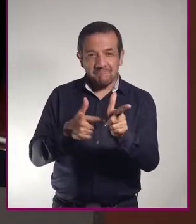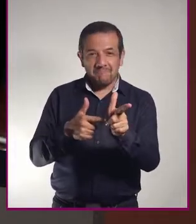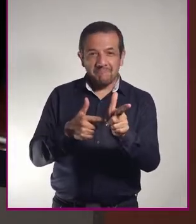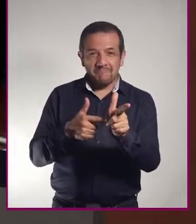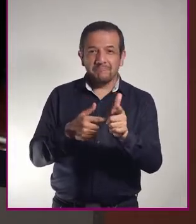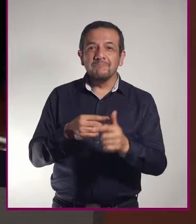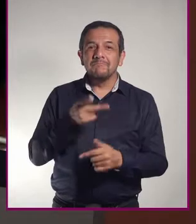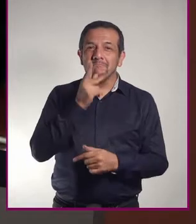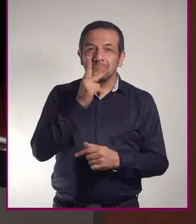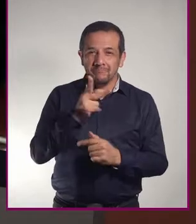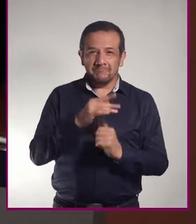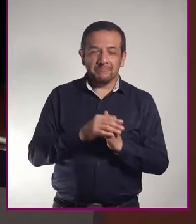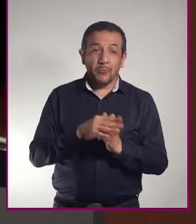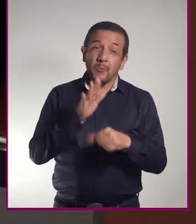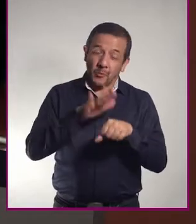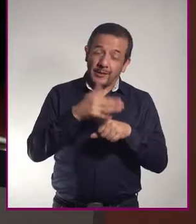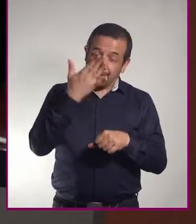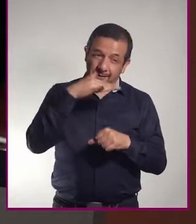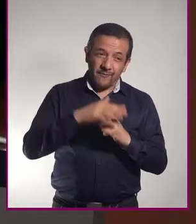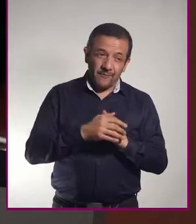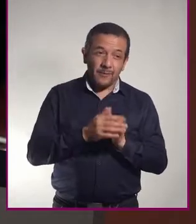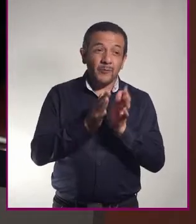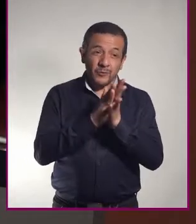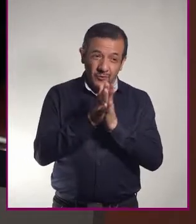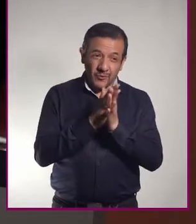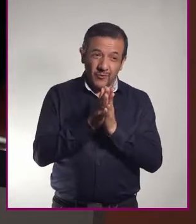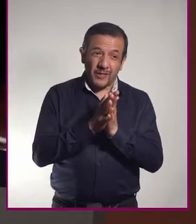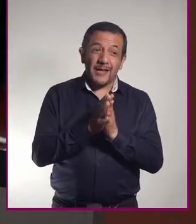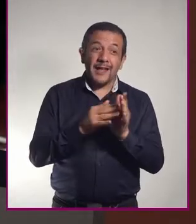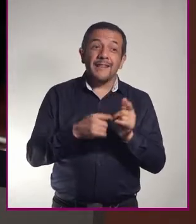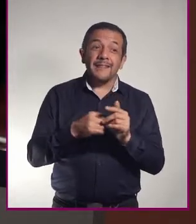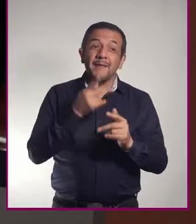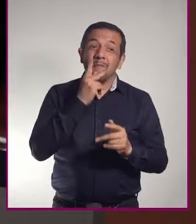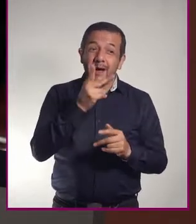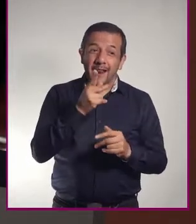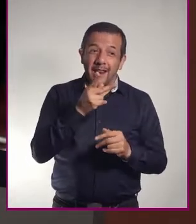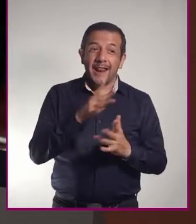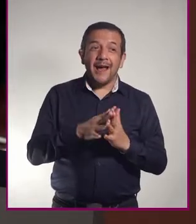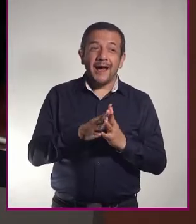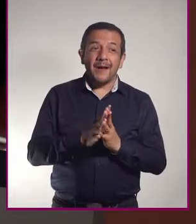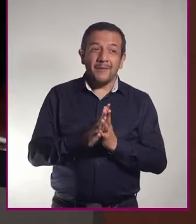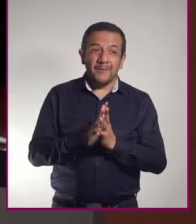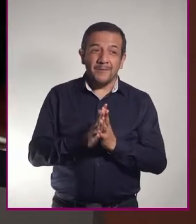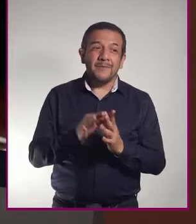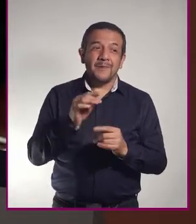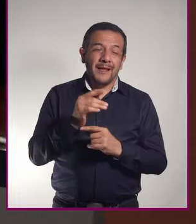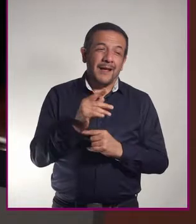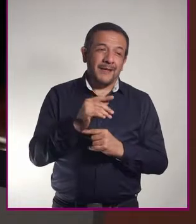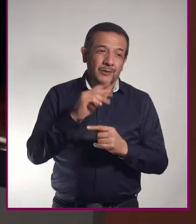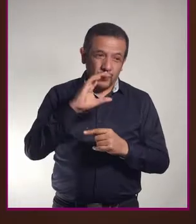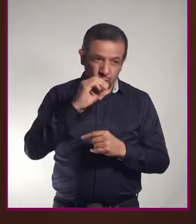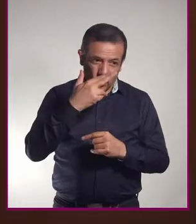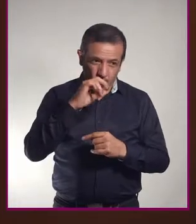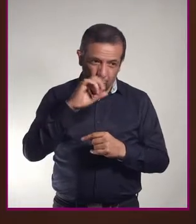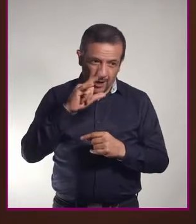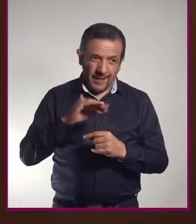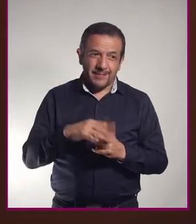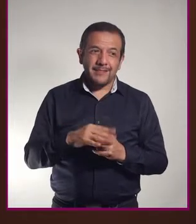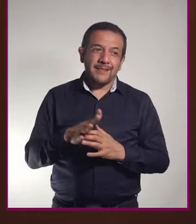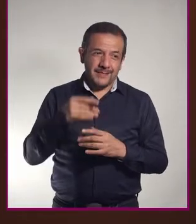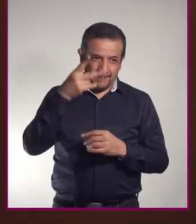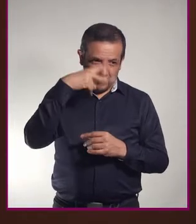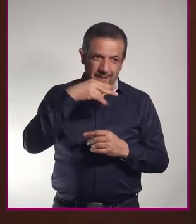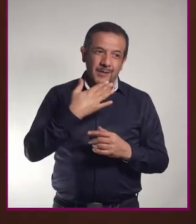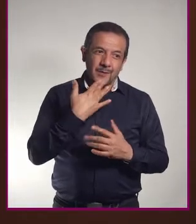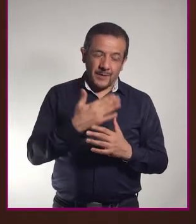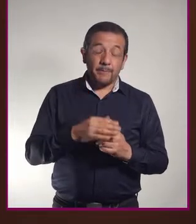es una raíz de nuestro país lo que da origen al chocolate, a la palabra chocolate. Doctor, ¿se